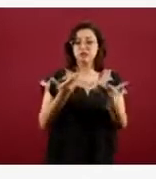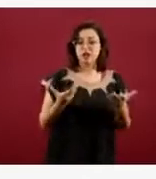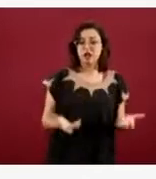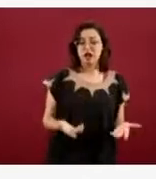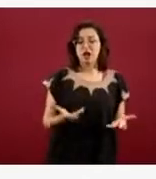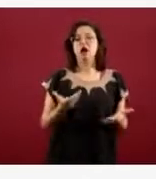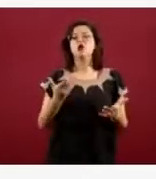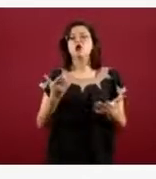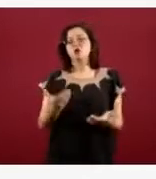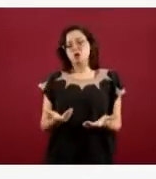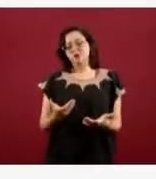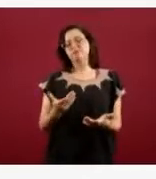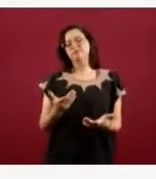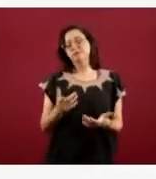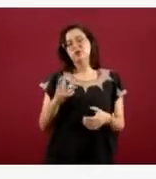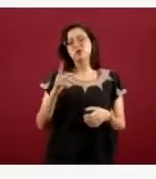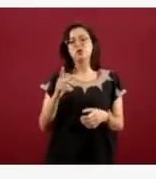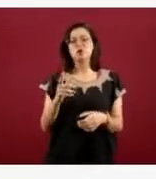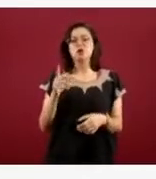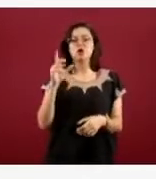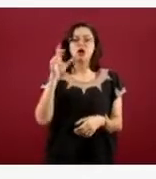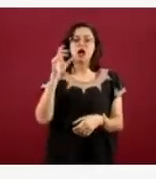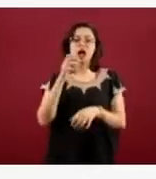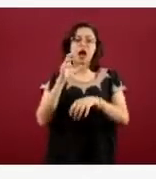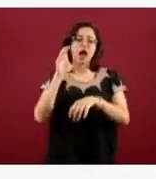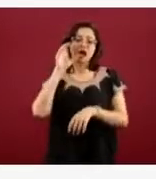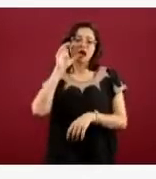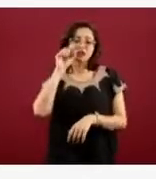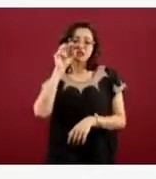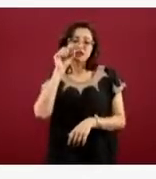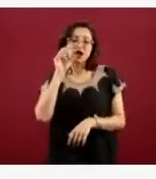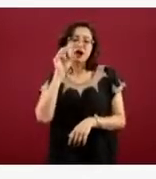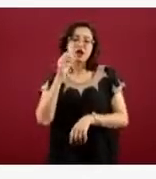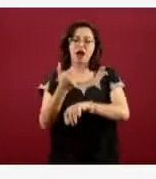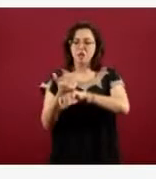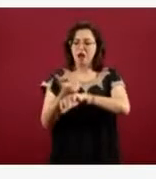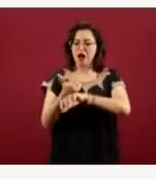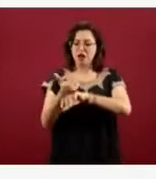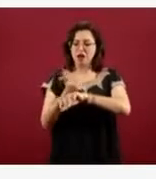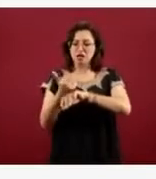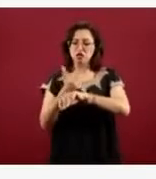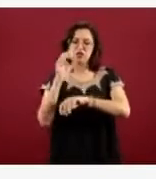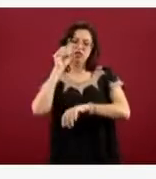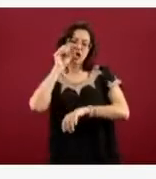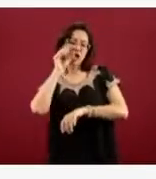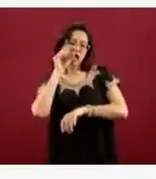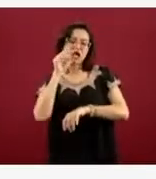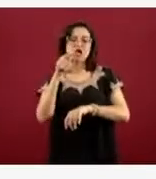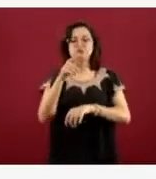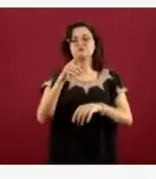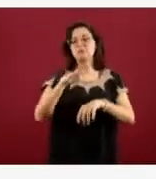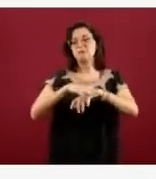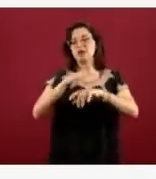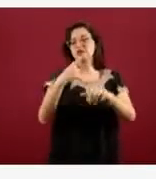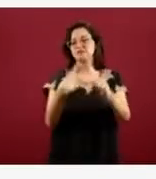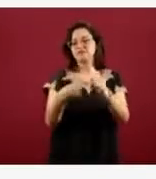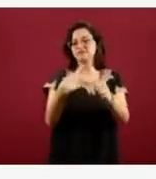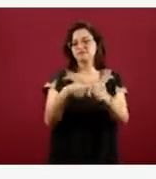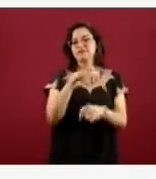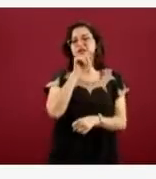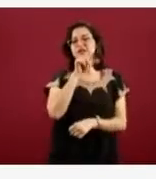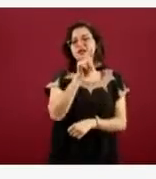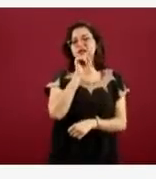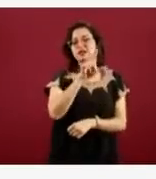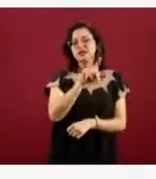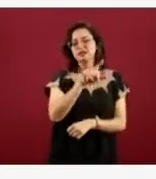se suma a los, digamos, colores más intensos que igualmente representan una mayor carga de enfermedad, el estado